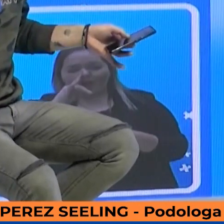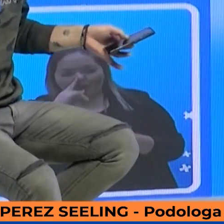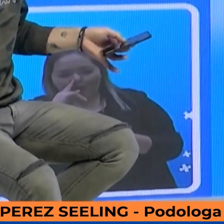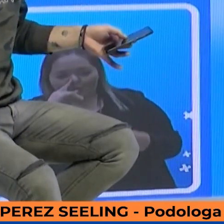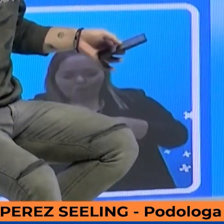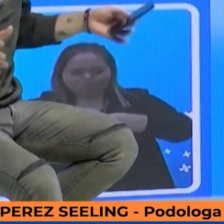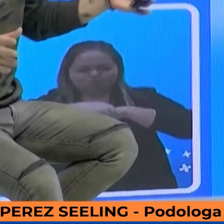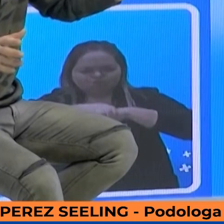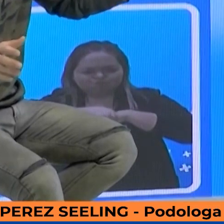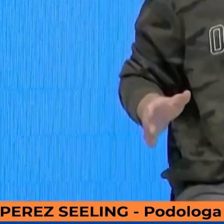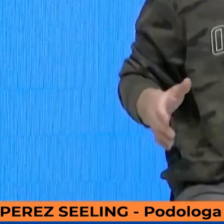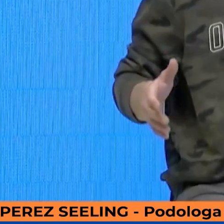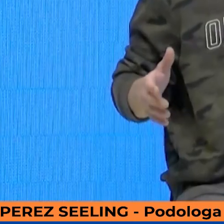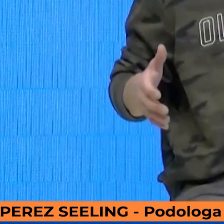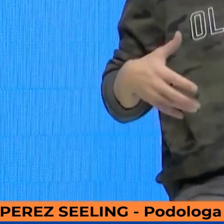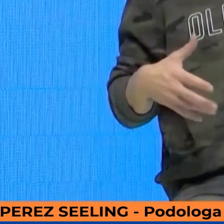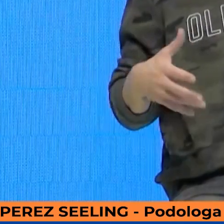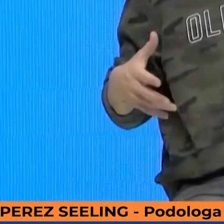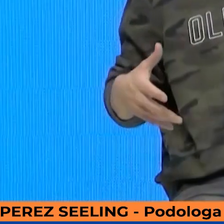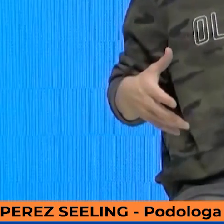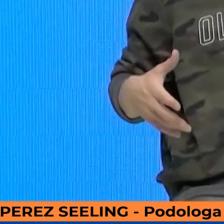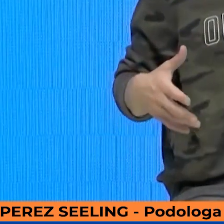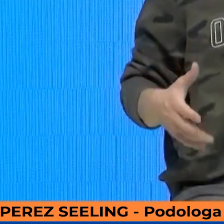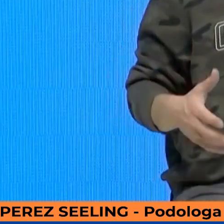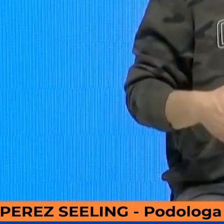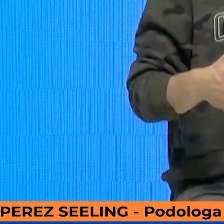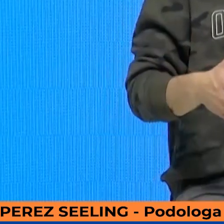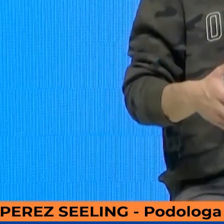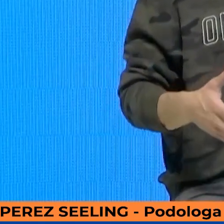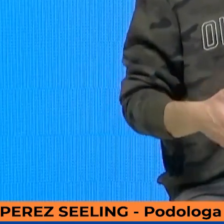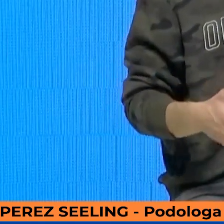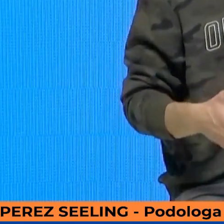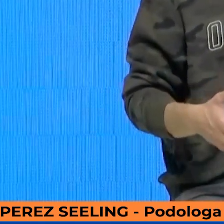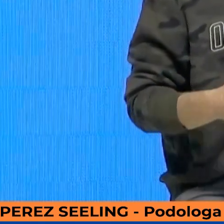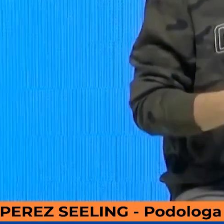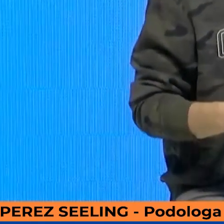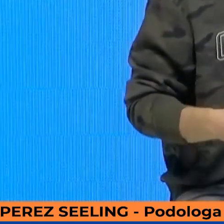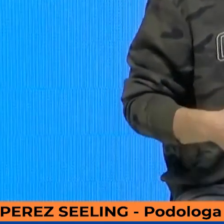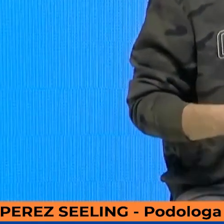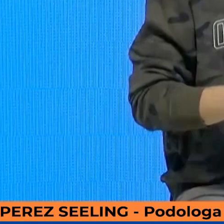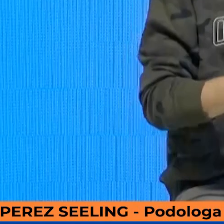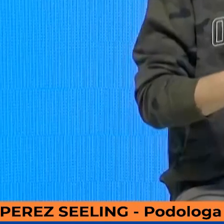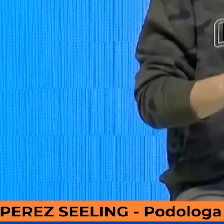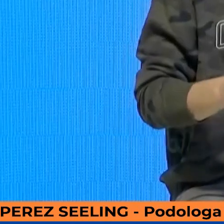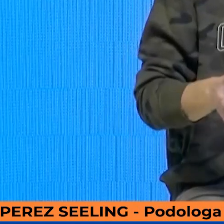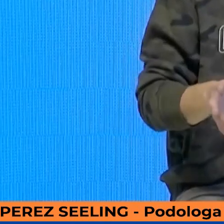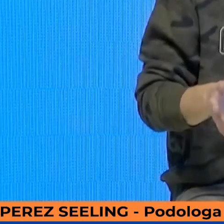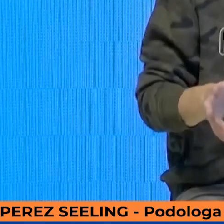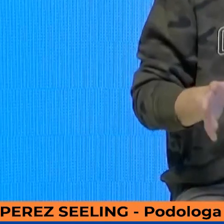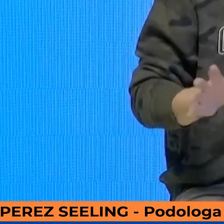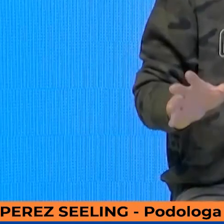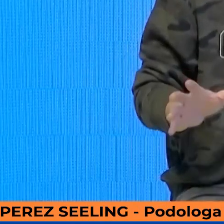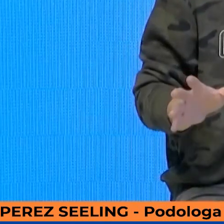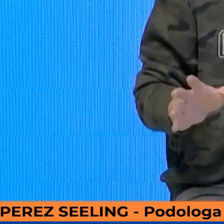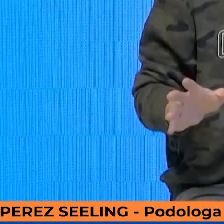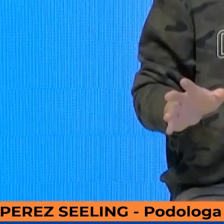que es fantástico. ¿Han evolucionado, estas cosas, de acuerdo a cómo eran los podólogos o los pedicuros? ¿Hay diferencia entre podólogo y